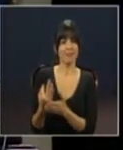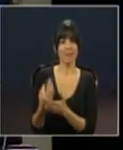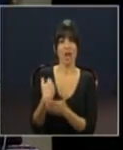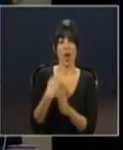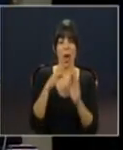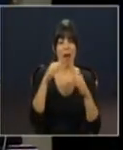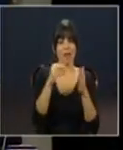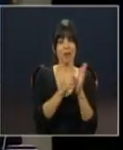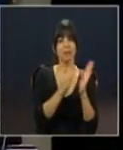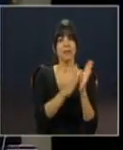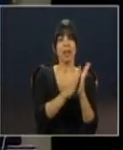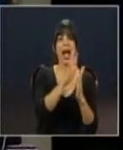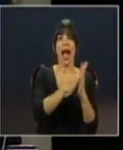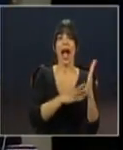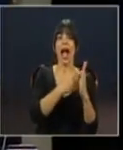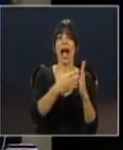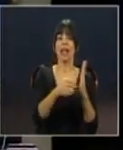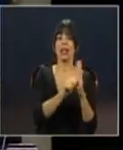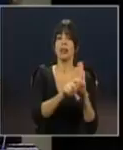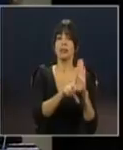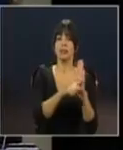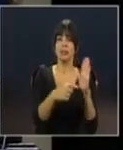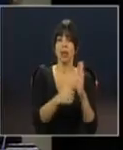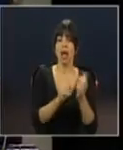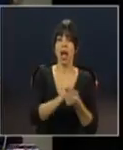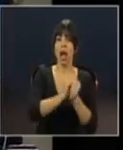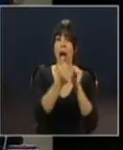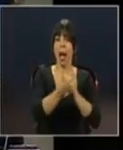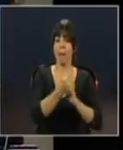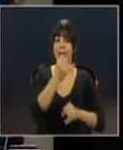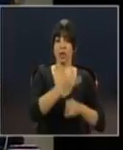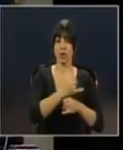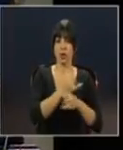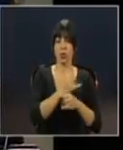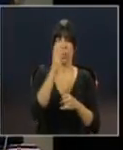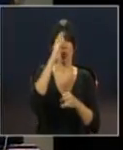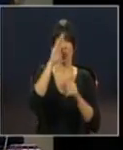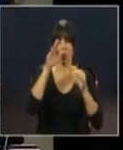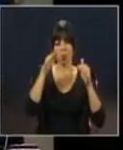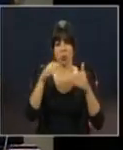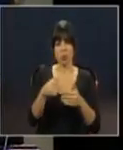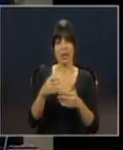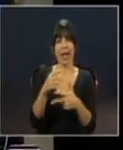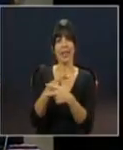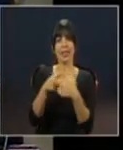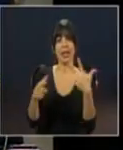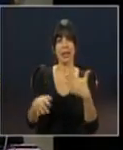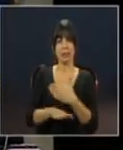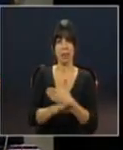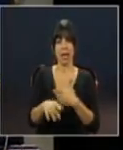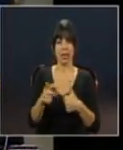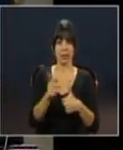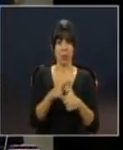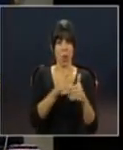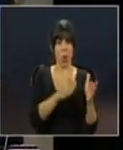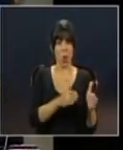sido plasmado en una agenda legislativa y de cambio institucional orientada alrededor de 3 pilares: